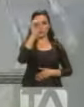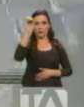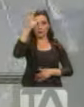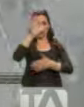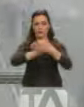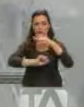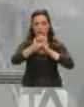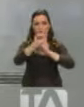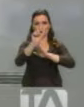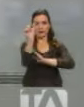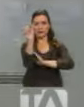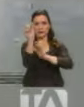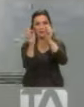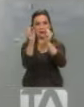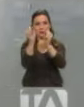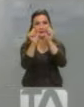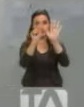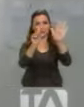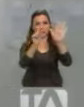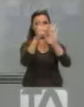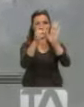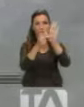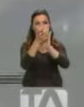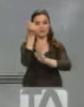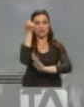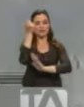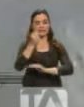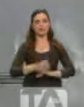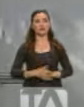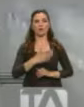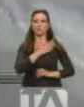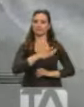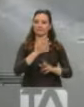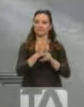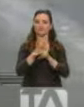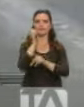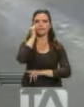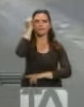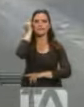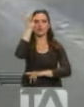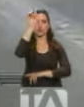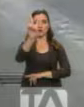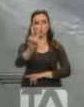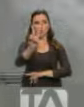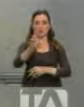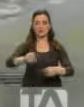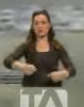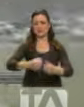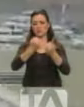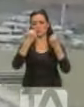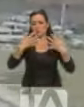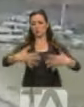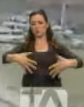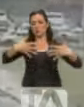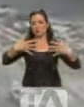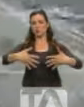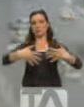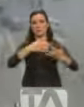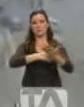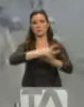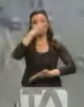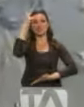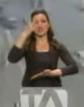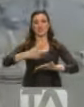unificado y menos 6 puntos en su licencia de conducir. Cuidado, el día de ayer registramos 2 accidentes graves en